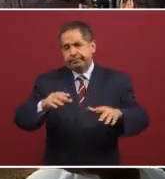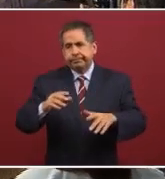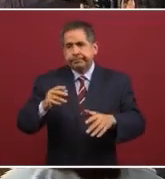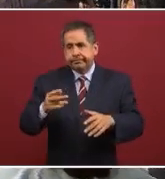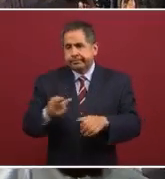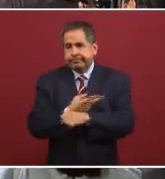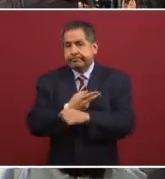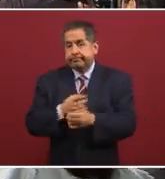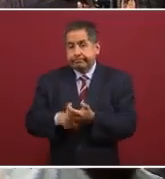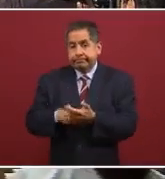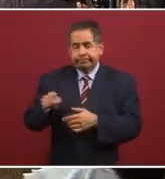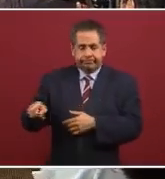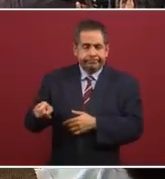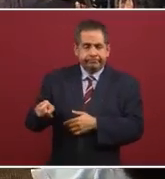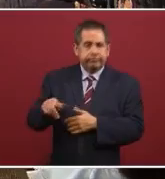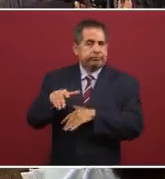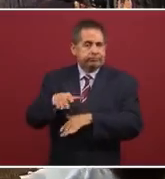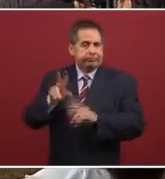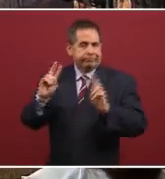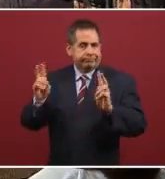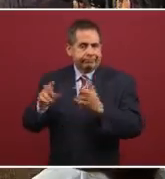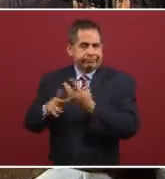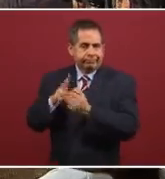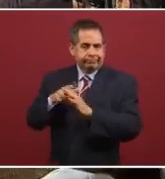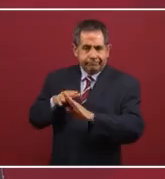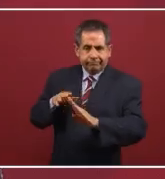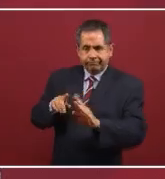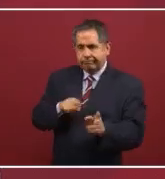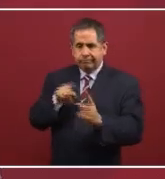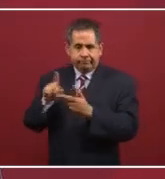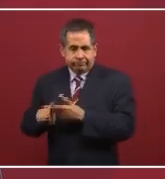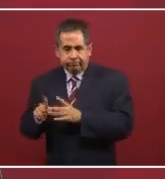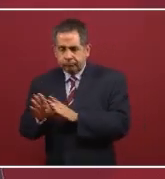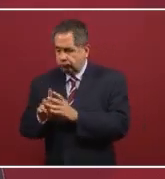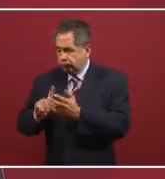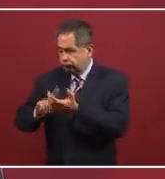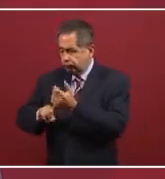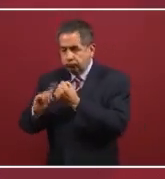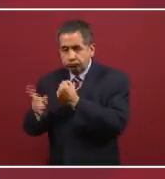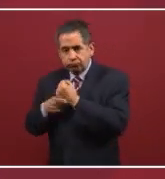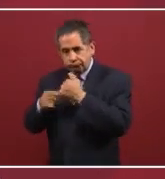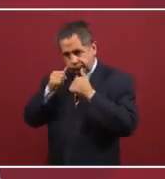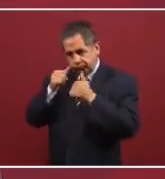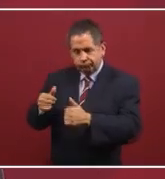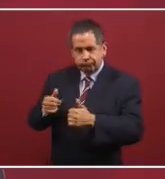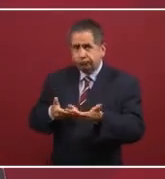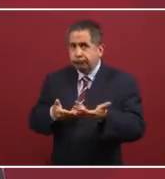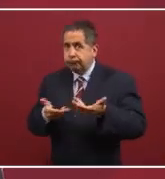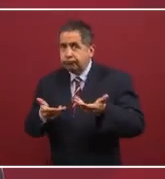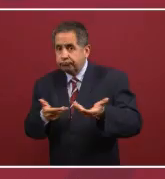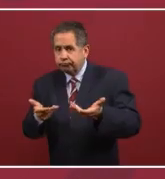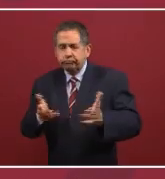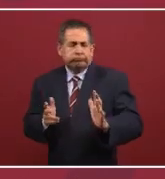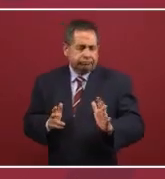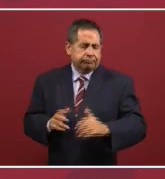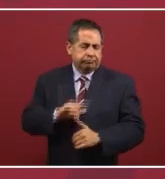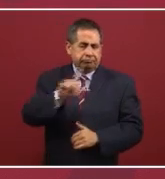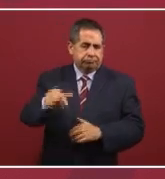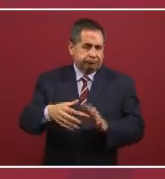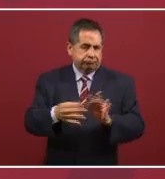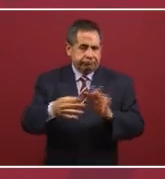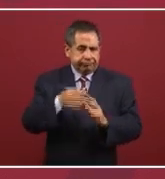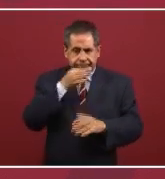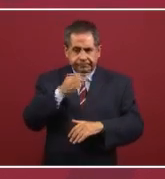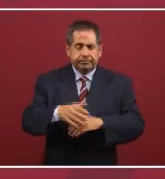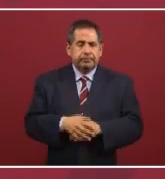en este otro campo de la negociación de los acuerdos. O